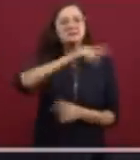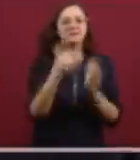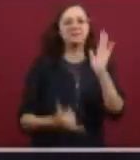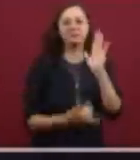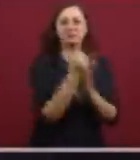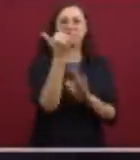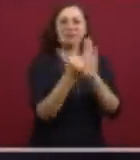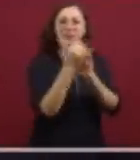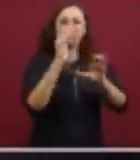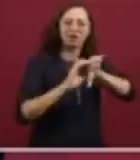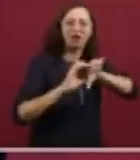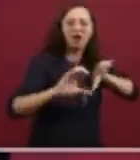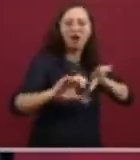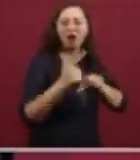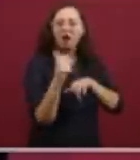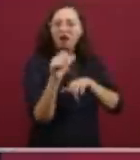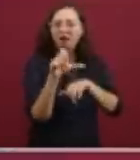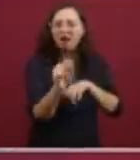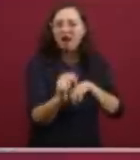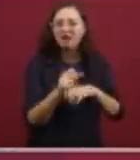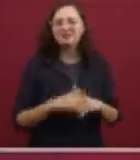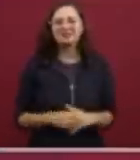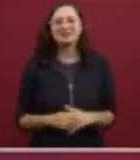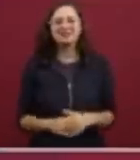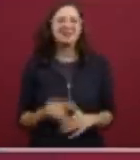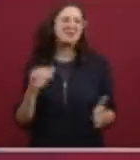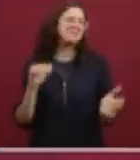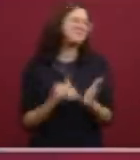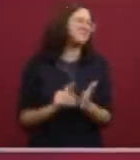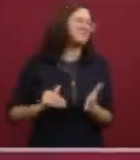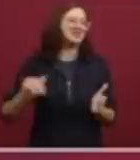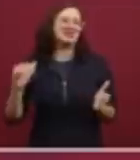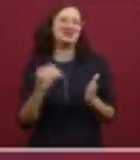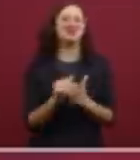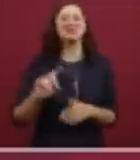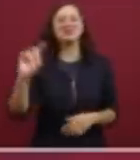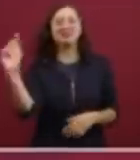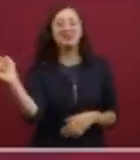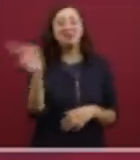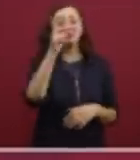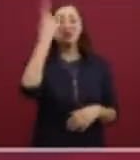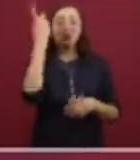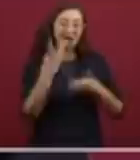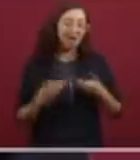gasoductos. Estamos hablando de miles de millones de dólares.